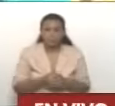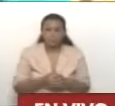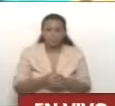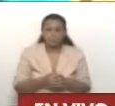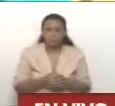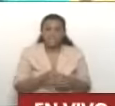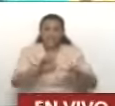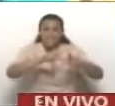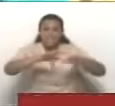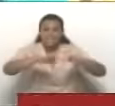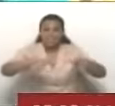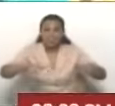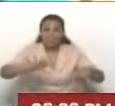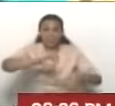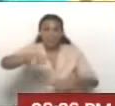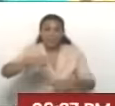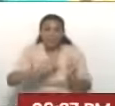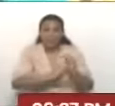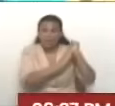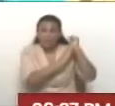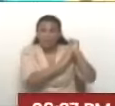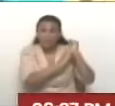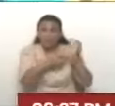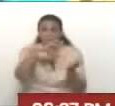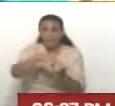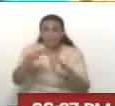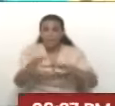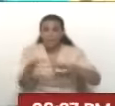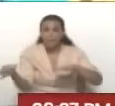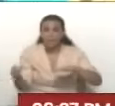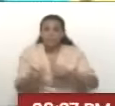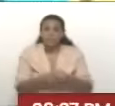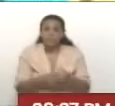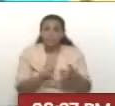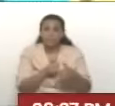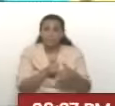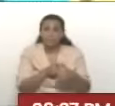La secretaria jefa del vértice